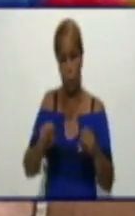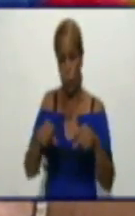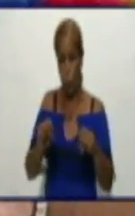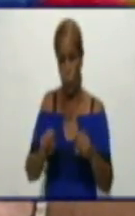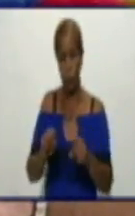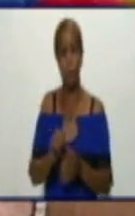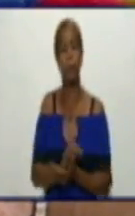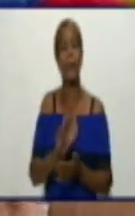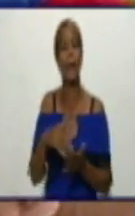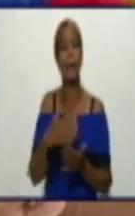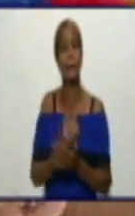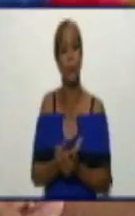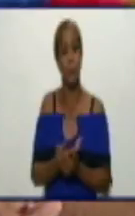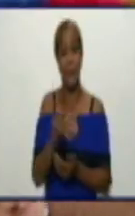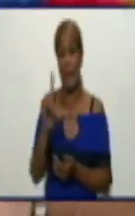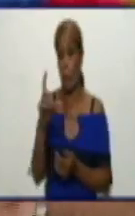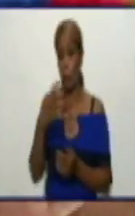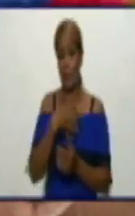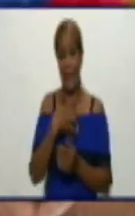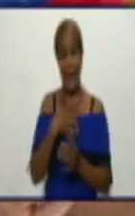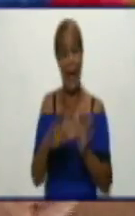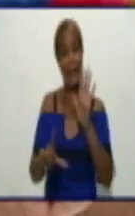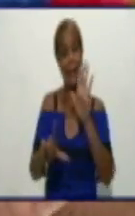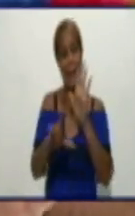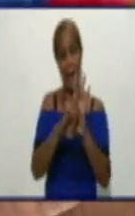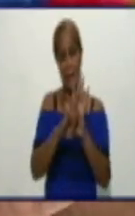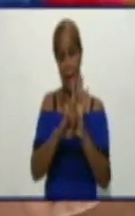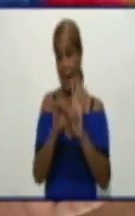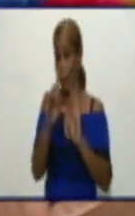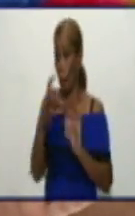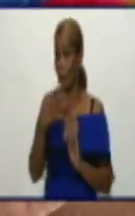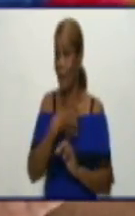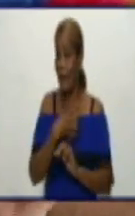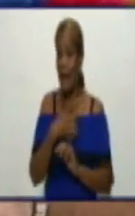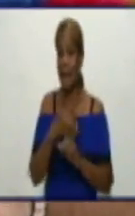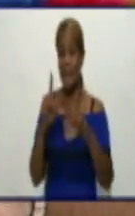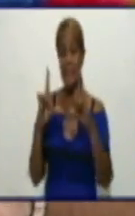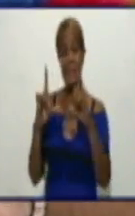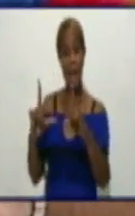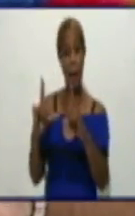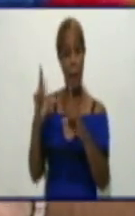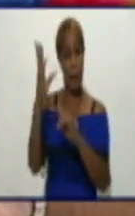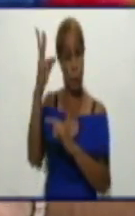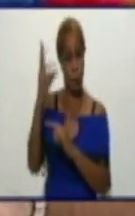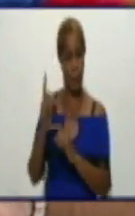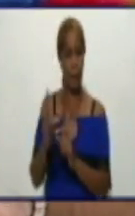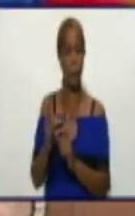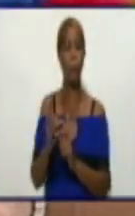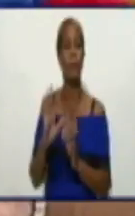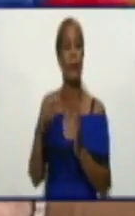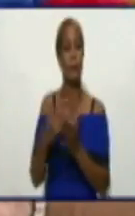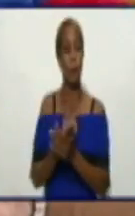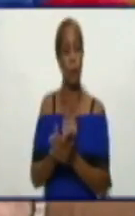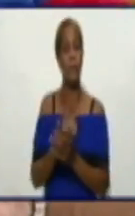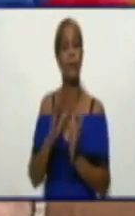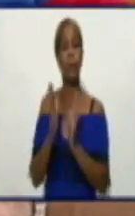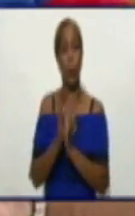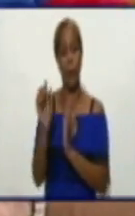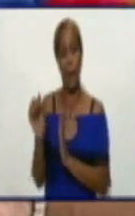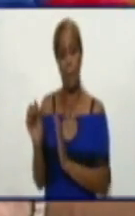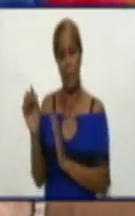que no tengan legalidad, es decir, que no tengan chapa, para decirlo en argot cubano, no tengan chapa, todas aquellas personas que participaron en el censo de enero